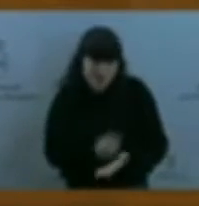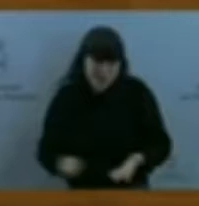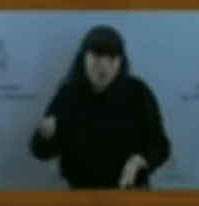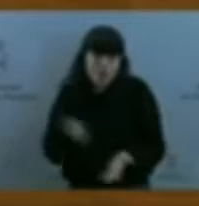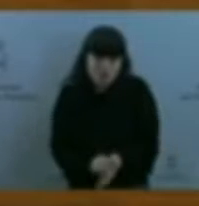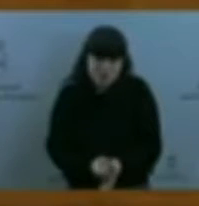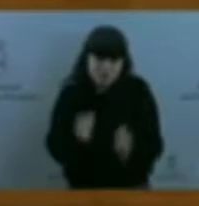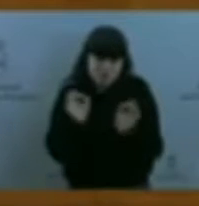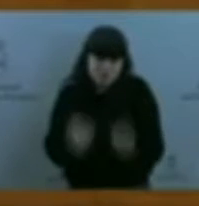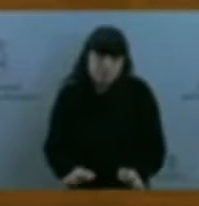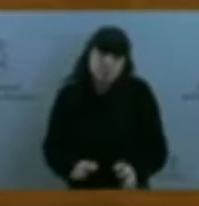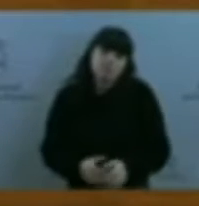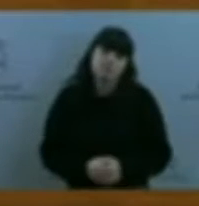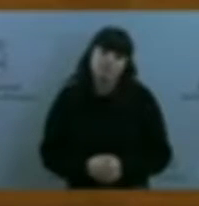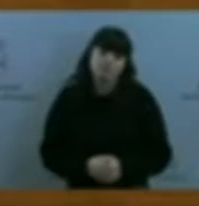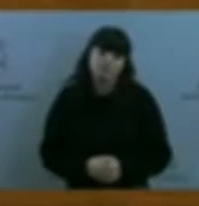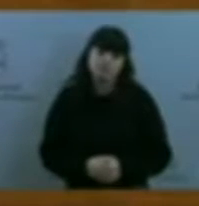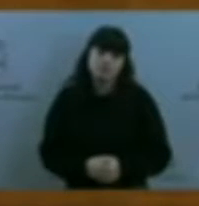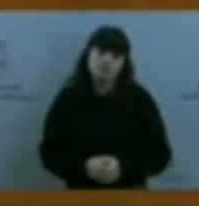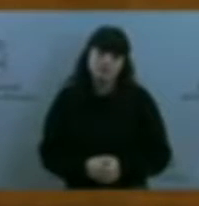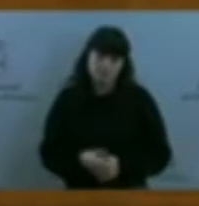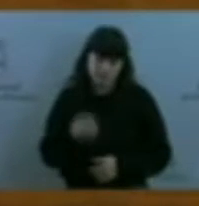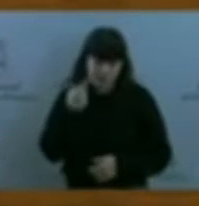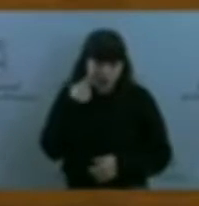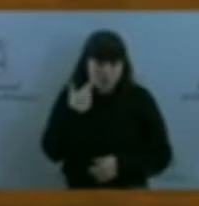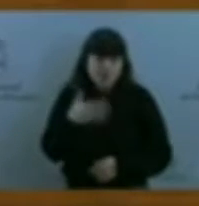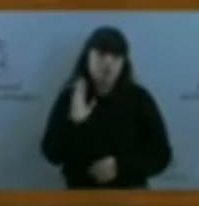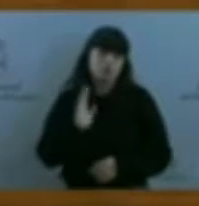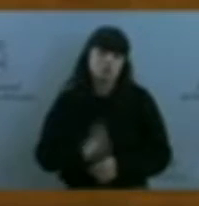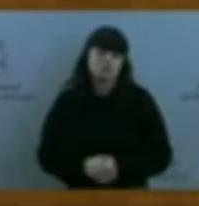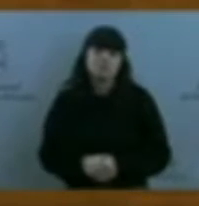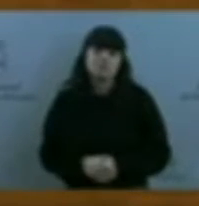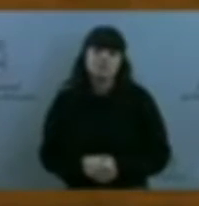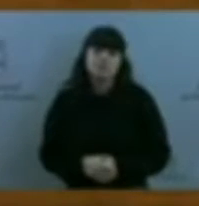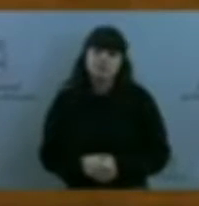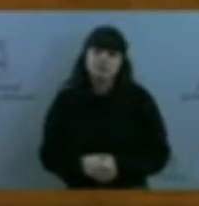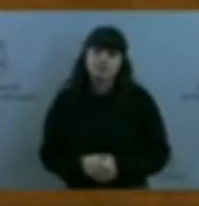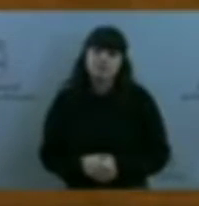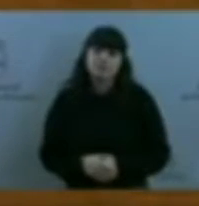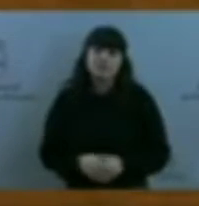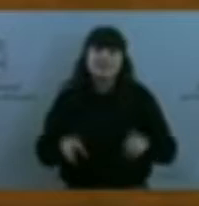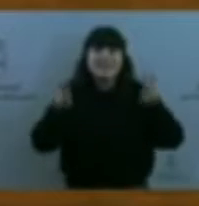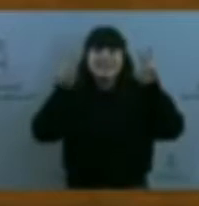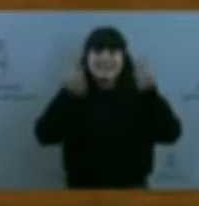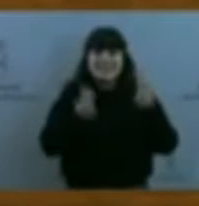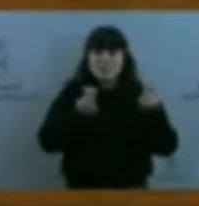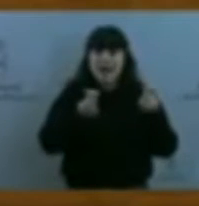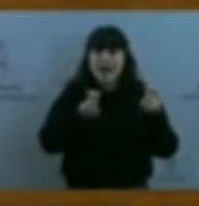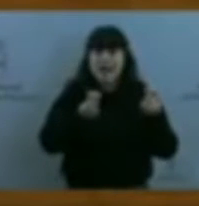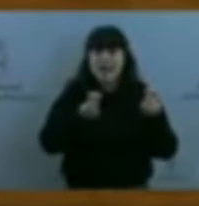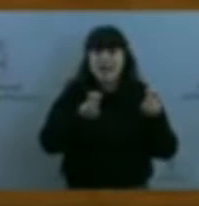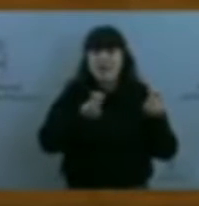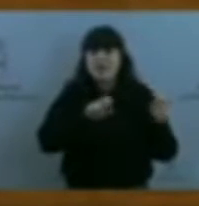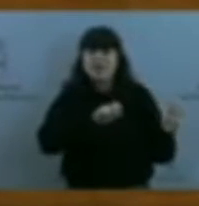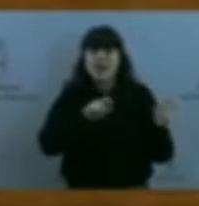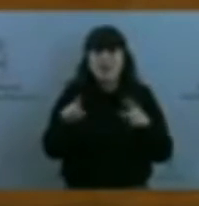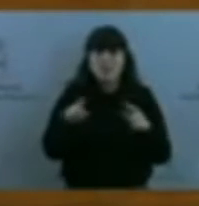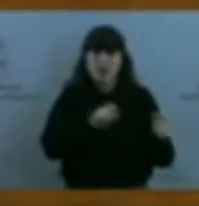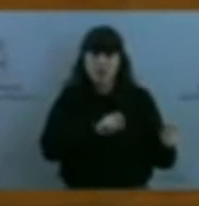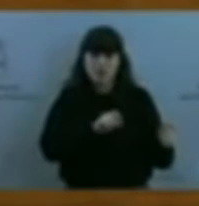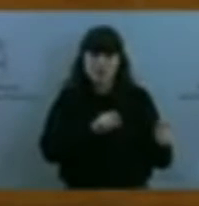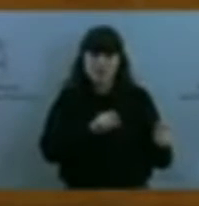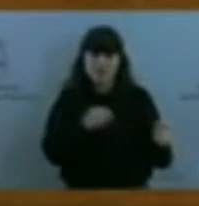Ya lo veremos. ¿Y qué hay en cuanto a las derivaciones propuestas propuestas como usted las propone? Porque usted propone